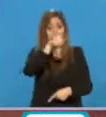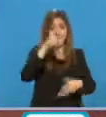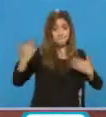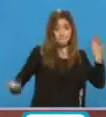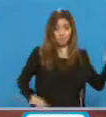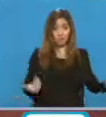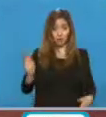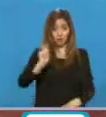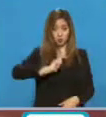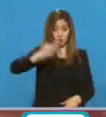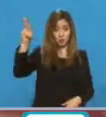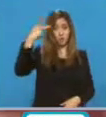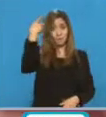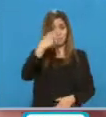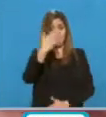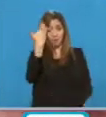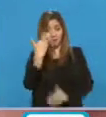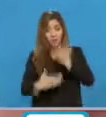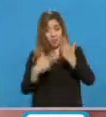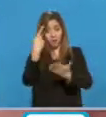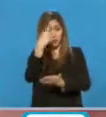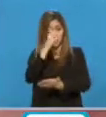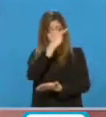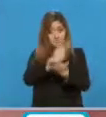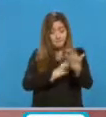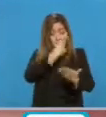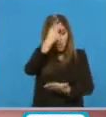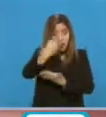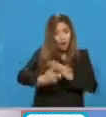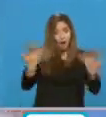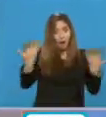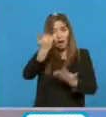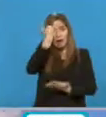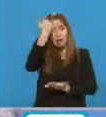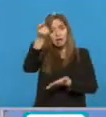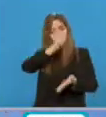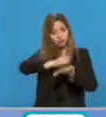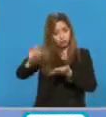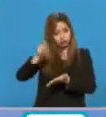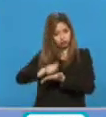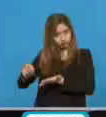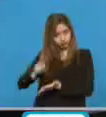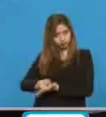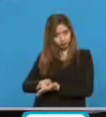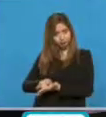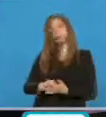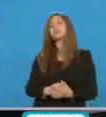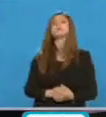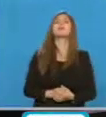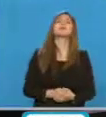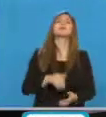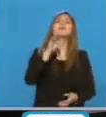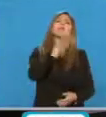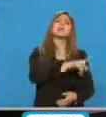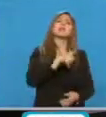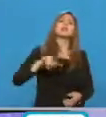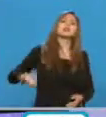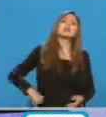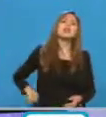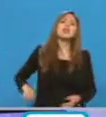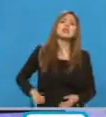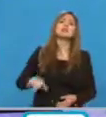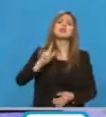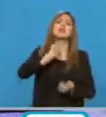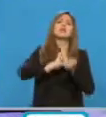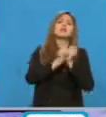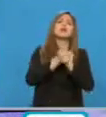pero no tiene escrito su proyecto. Sí, hay que bajarlo de Hay que las bajarlo. nubes, ¿no? Oye, Marcela, y lo que es súper interesante, ya comentaba un poco Enrique esta parte de que de